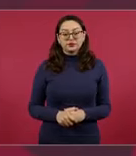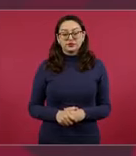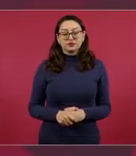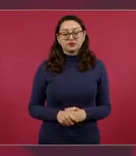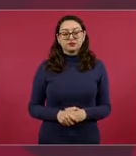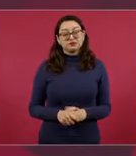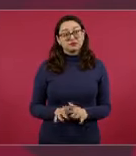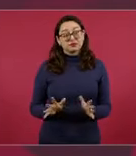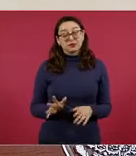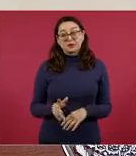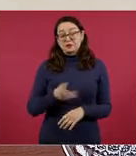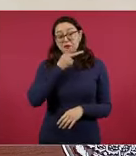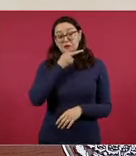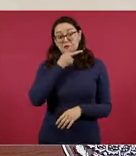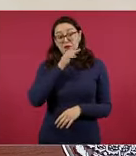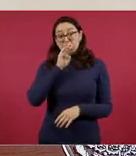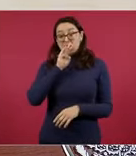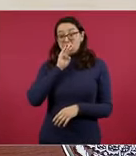terrible.